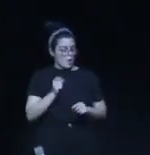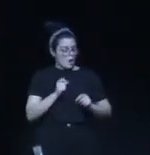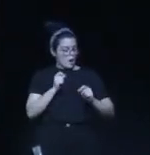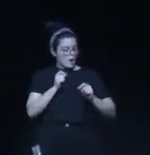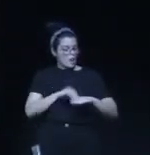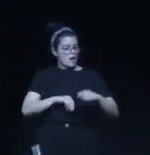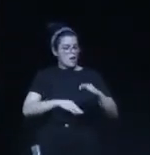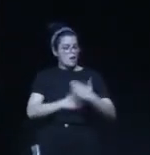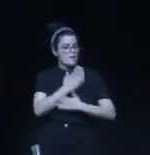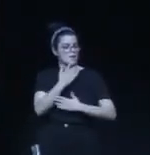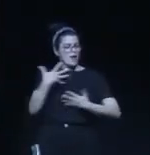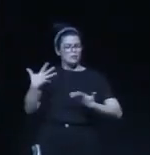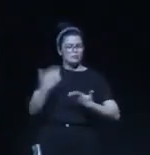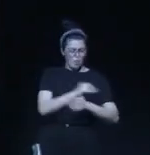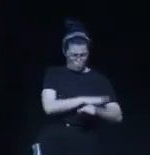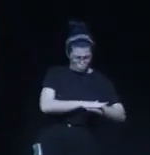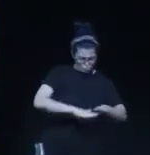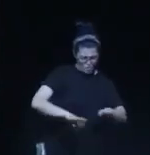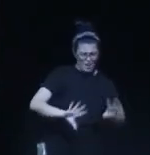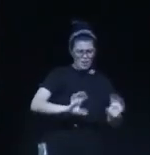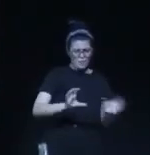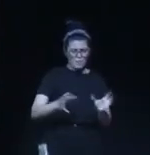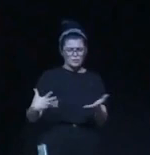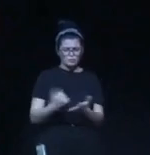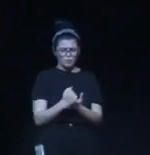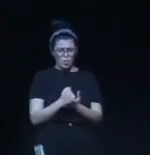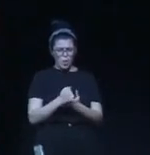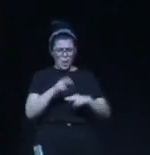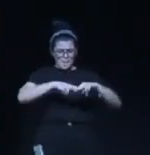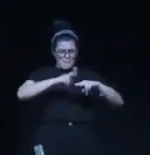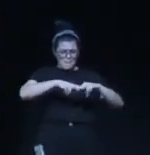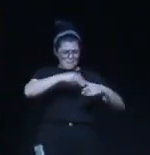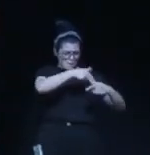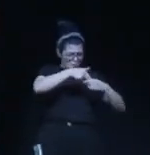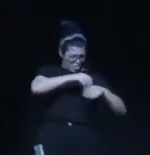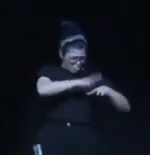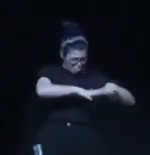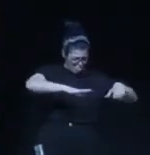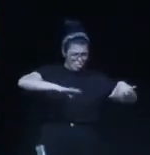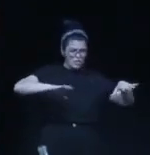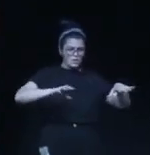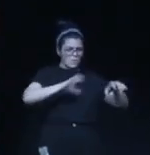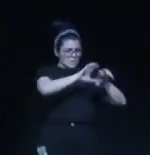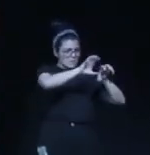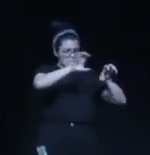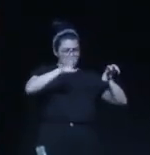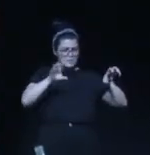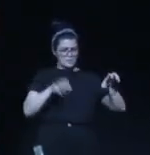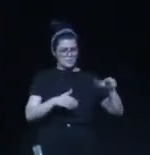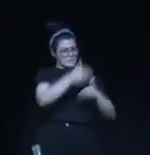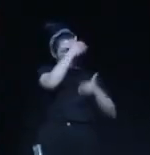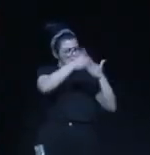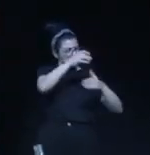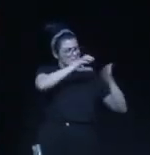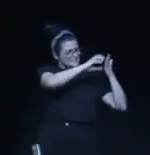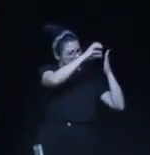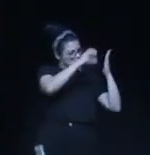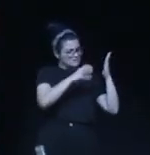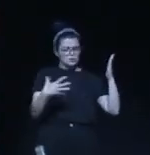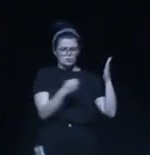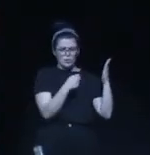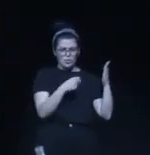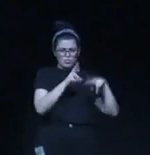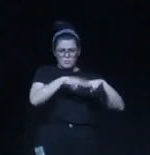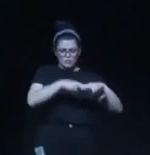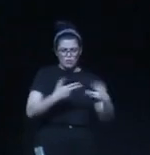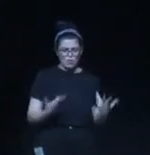suelo, los muebles, es una casa unifamiliar, las paredes y todo de manchas de petróleo. Pues eso, y estamos hablando